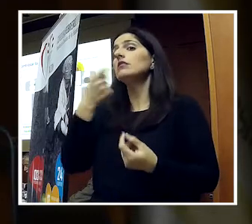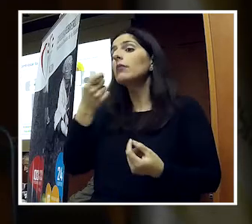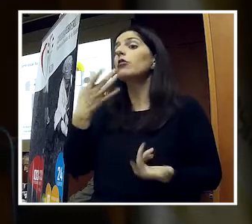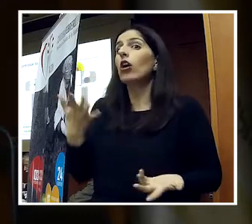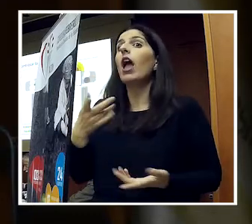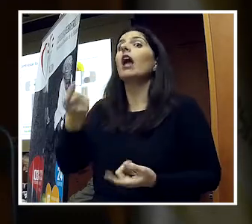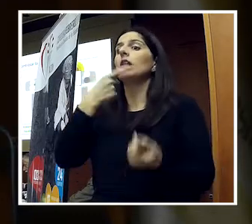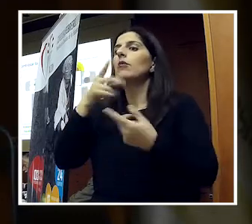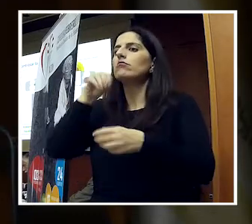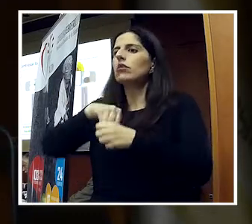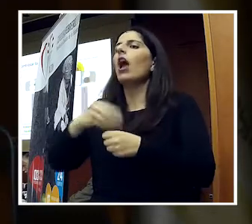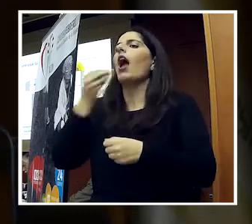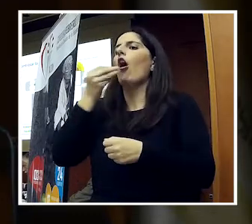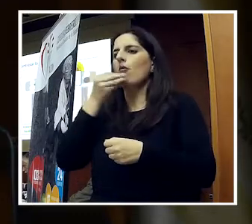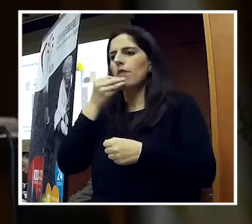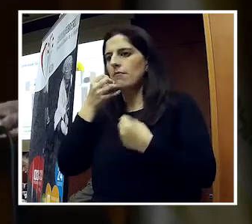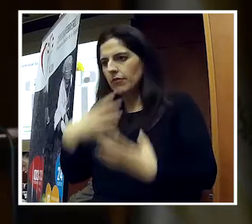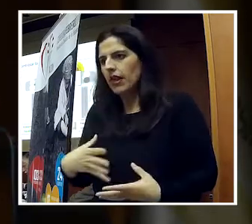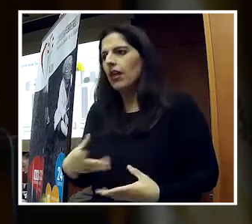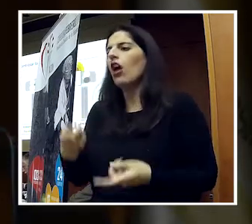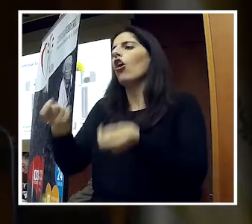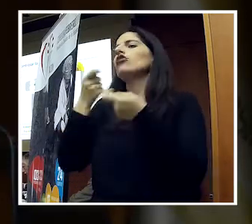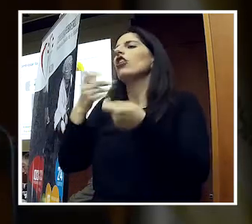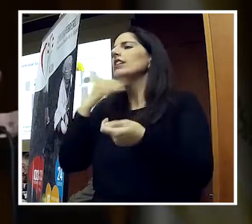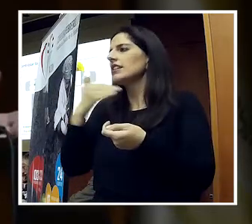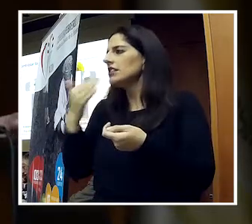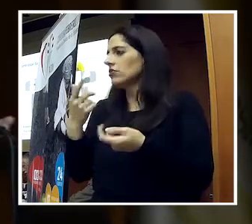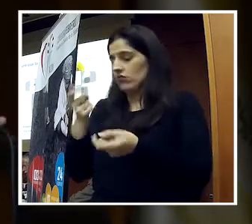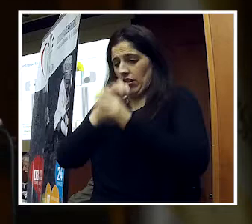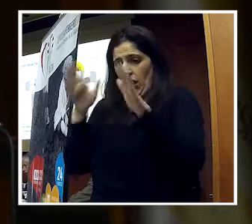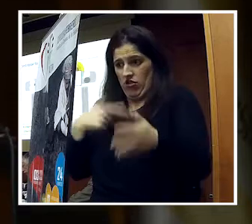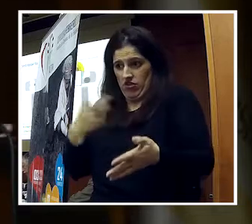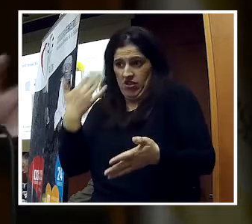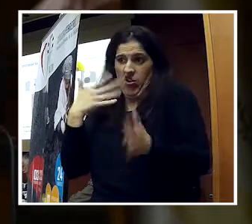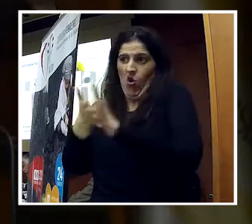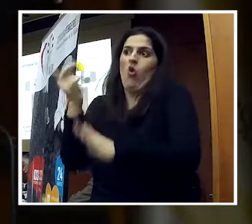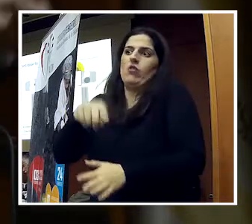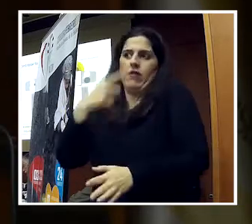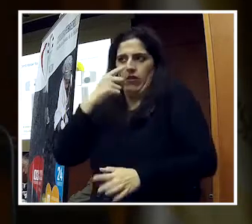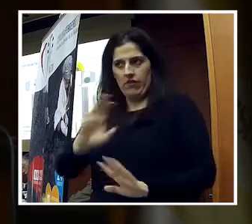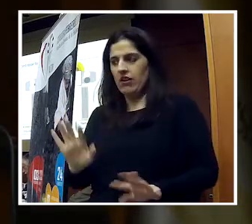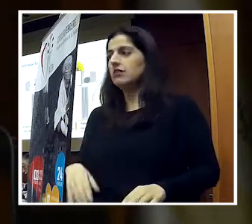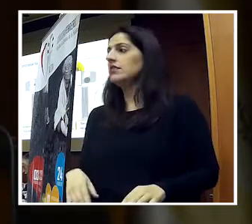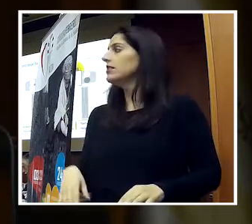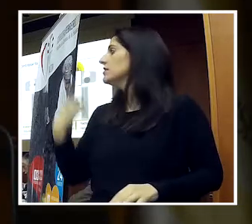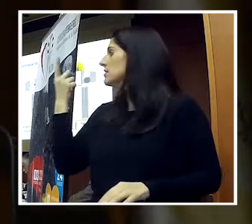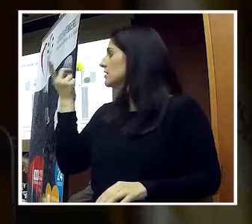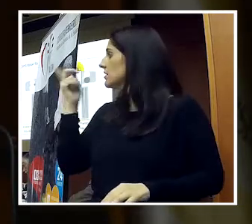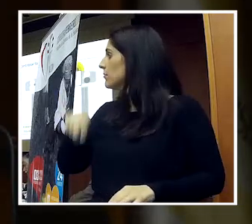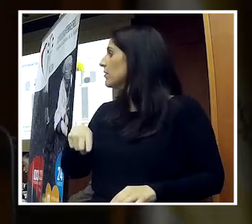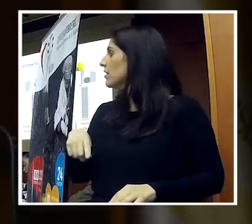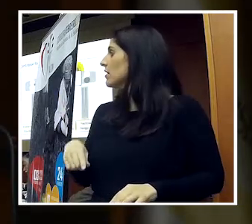ejercicio físico y, como le he dicho, control de factores de riesgo cardiovascular es obvio, no me voy a parar más, y afortunadamente